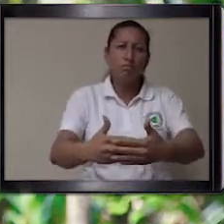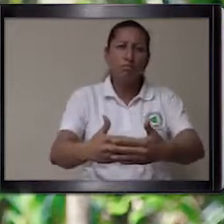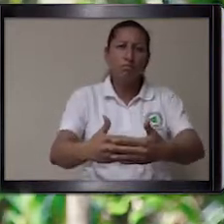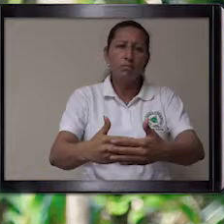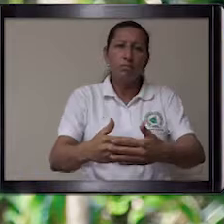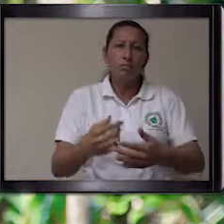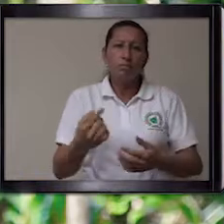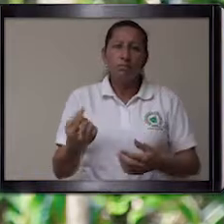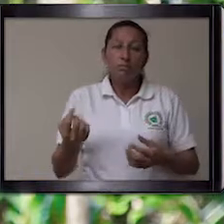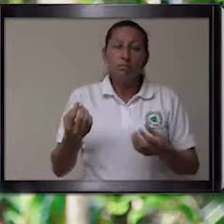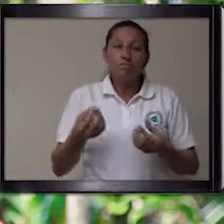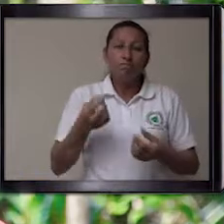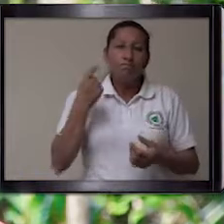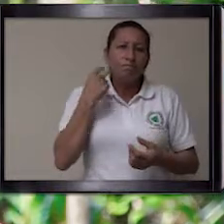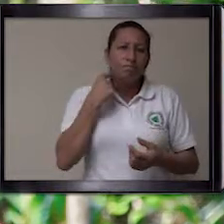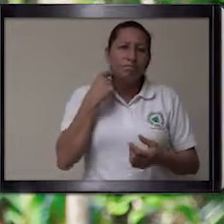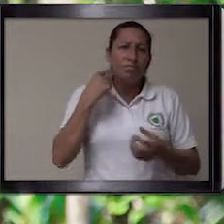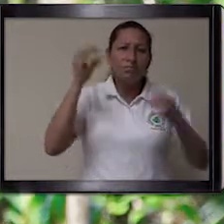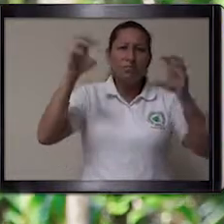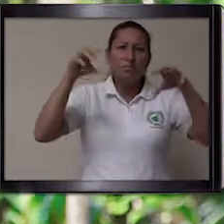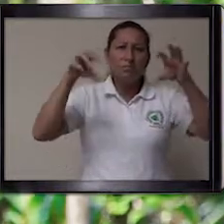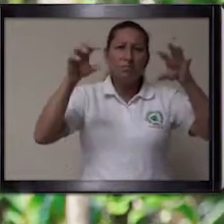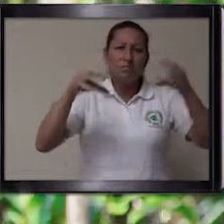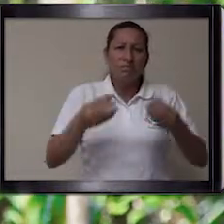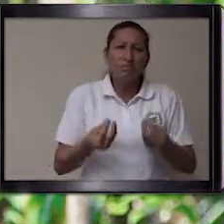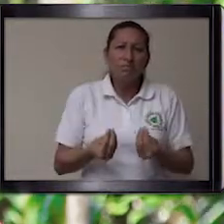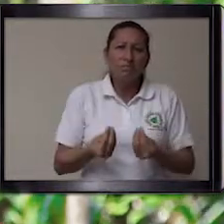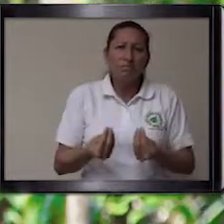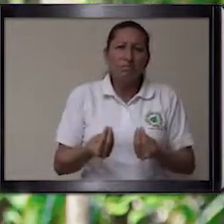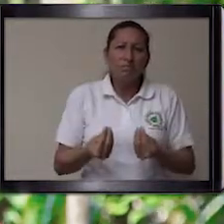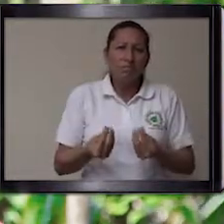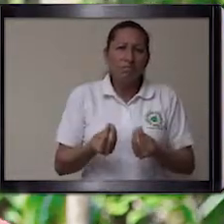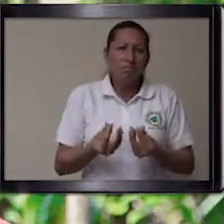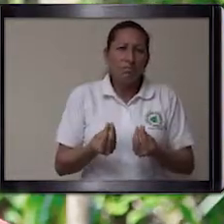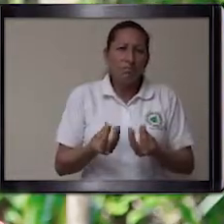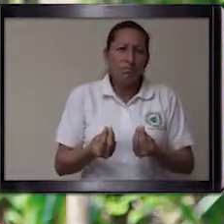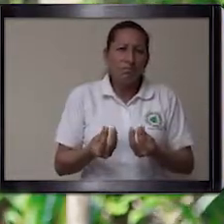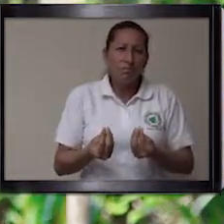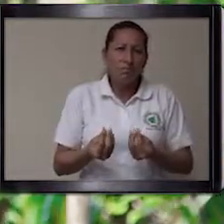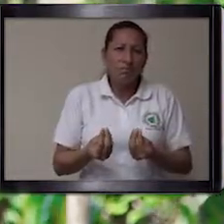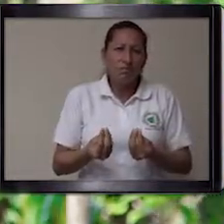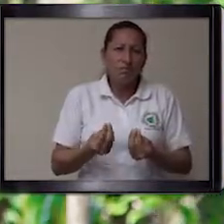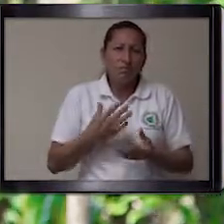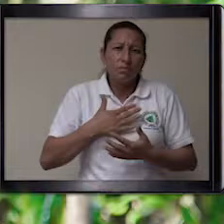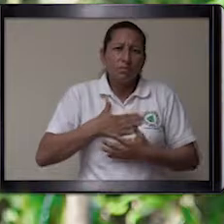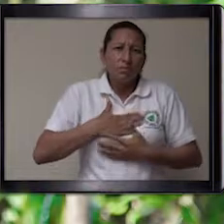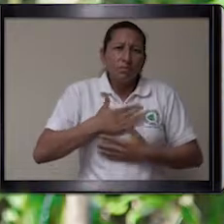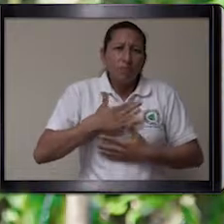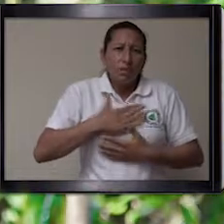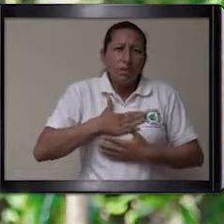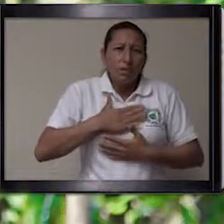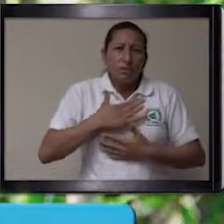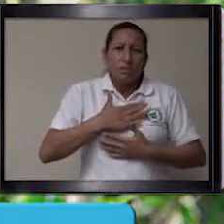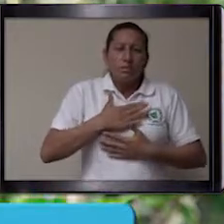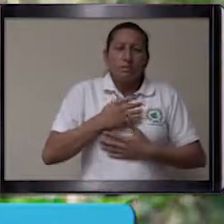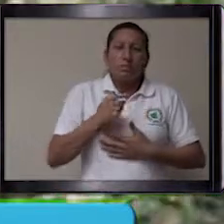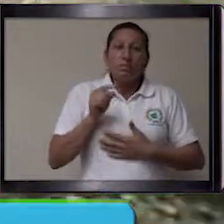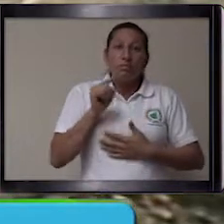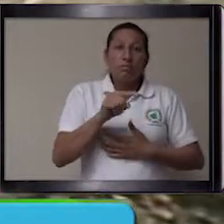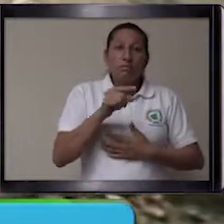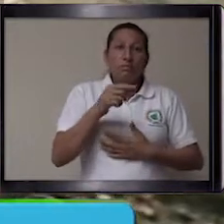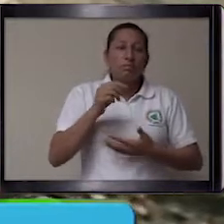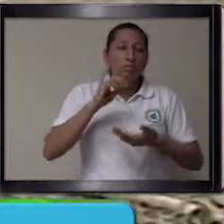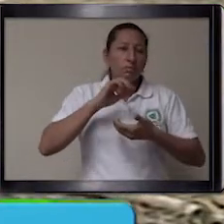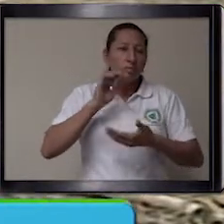venía el invierno y yo me asustaba, me daba temor, me daba miedo. Él se sentaba afuera, se estaba sentado con un